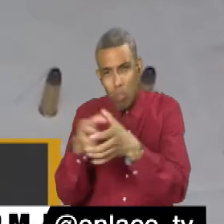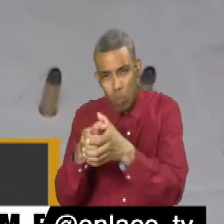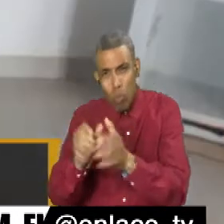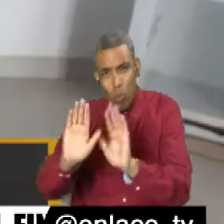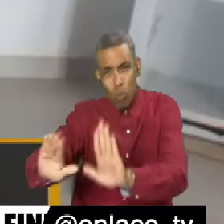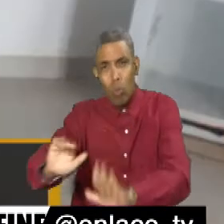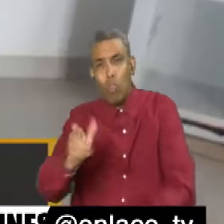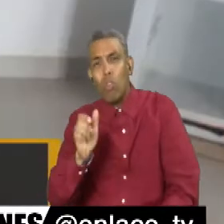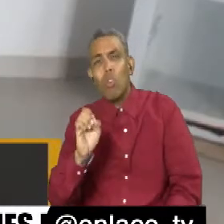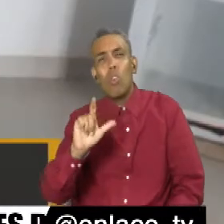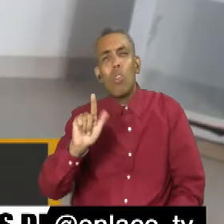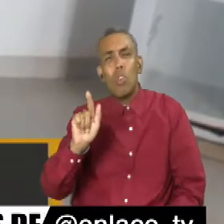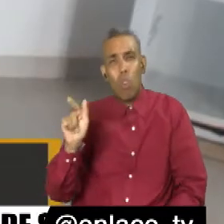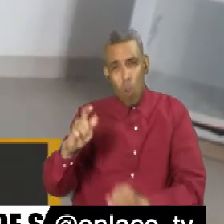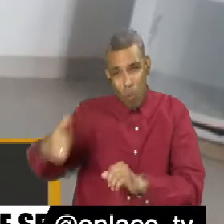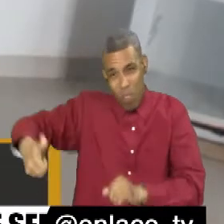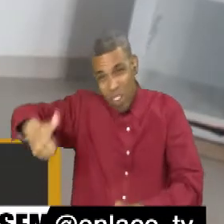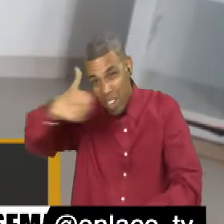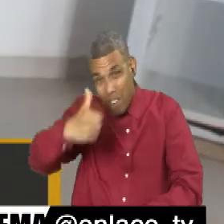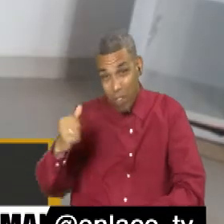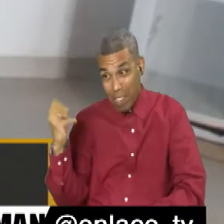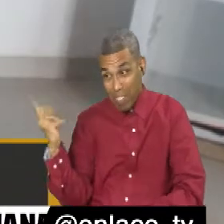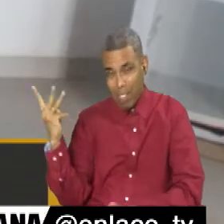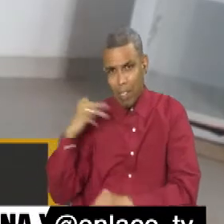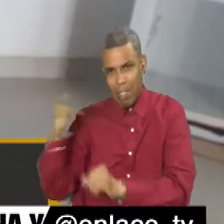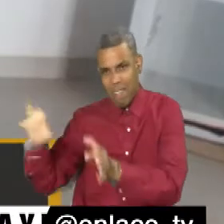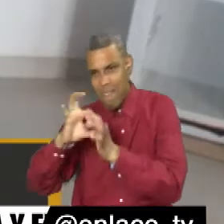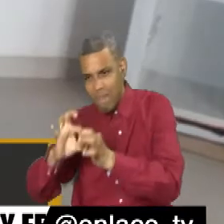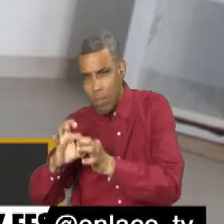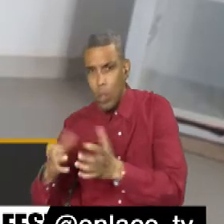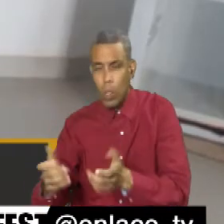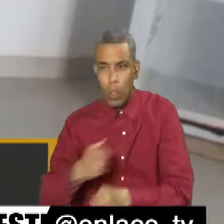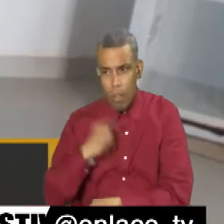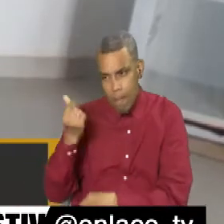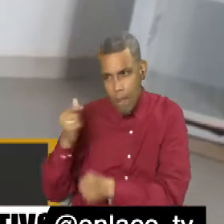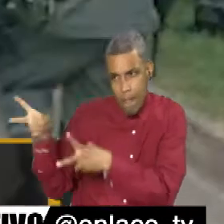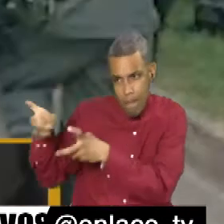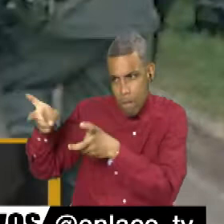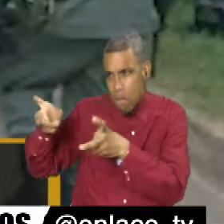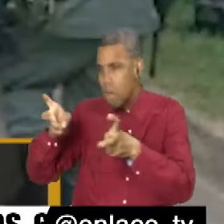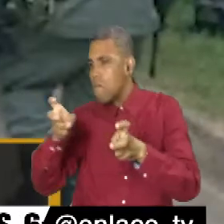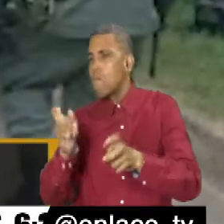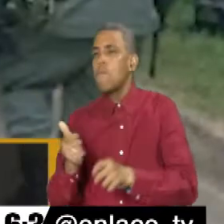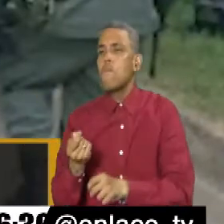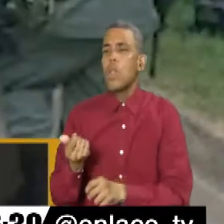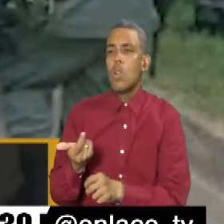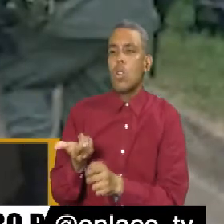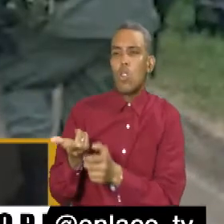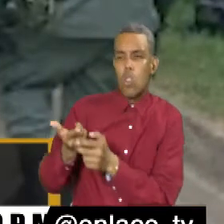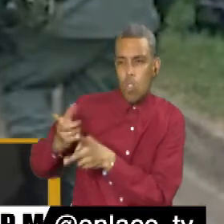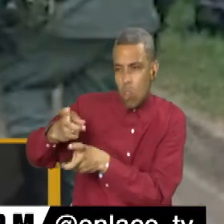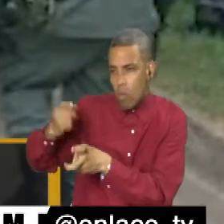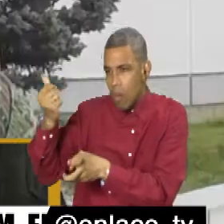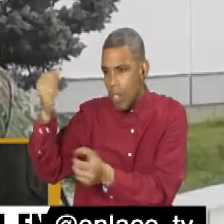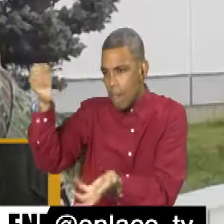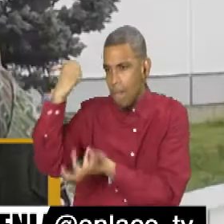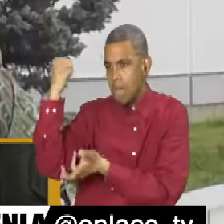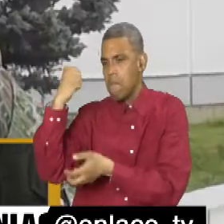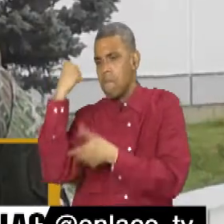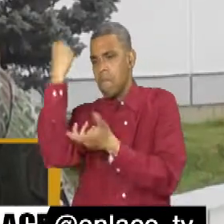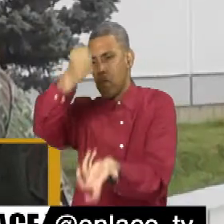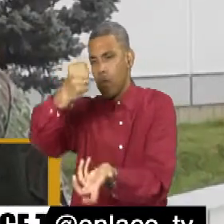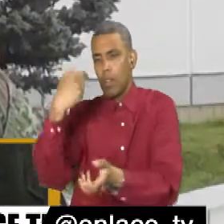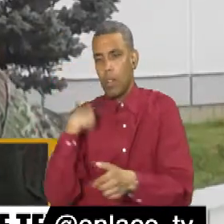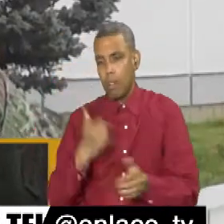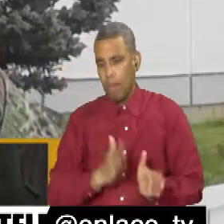eran además los encargados de coordinar y planear el cobro de extorsiones a comerciantes y particulares del municipio de San Pablo. De igual